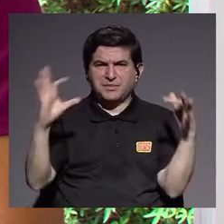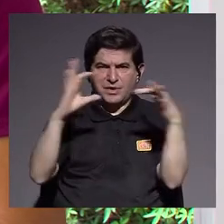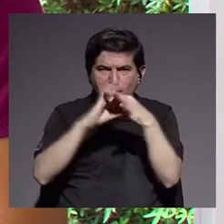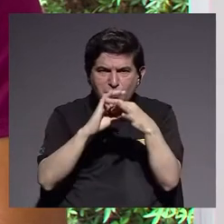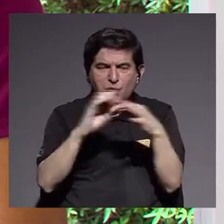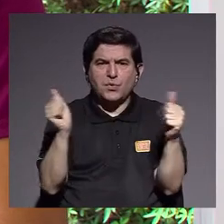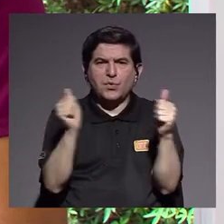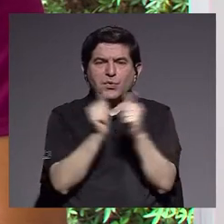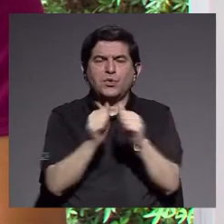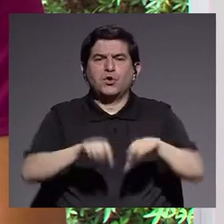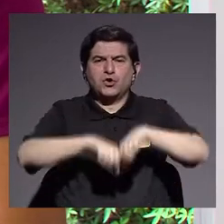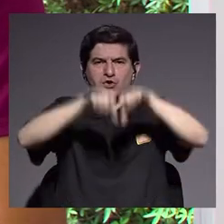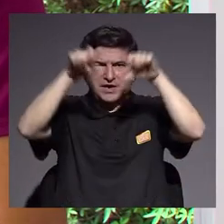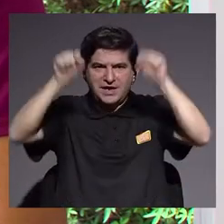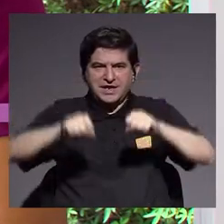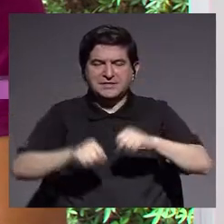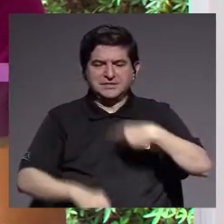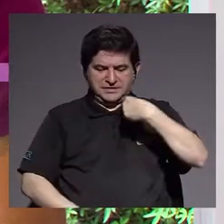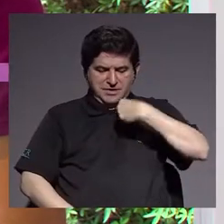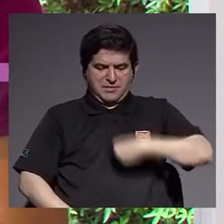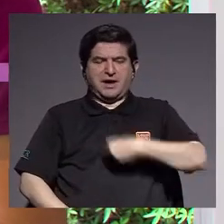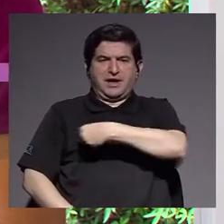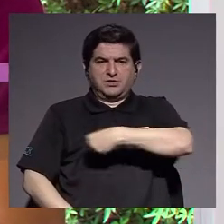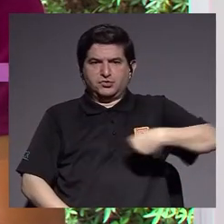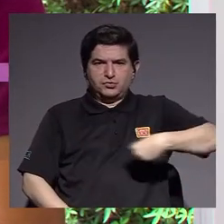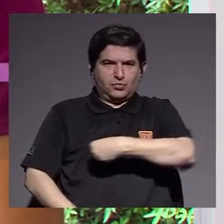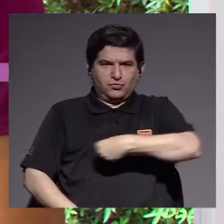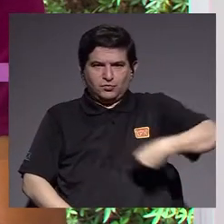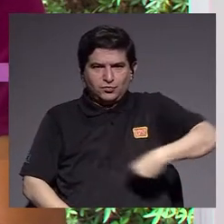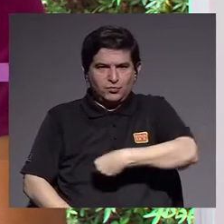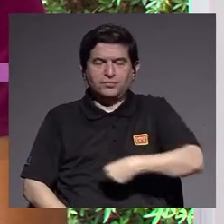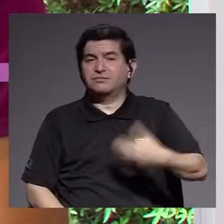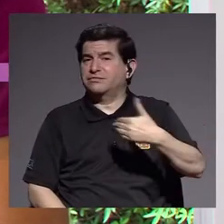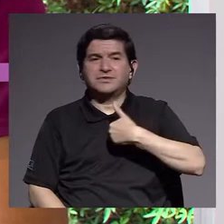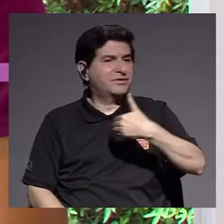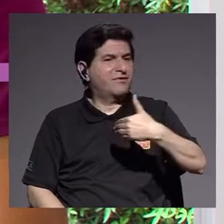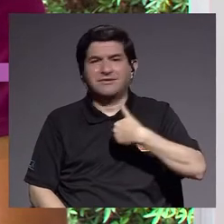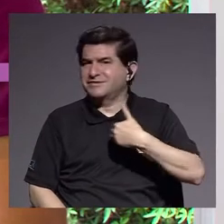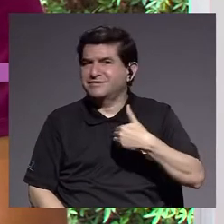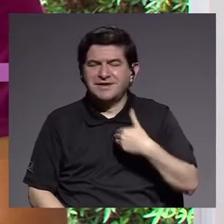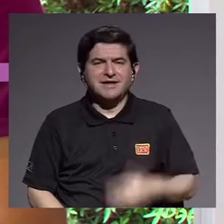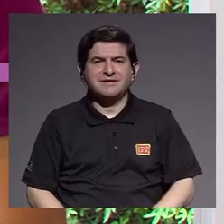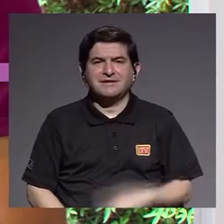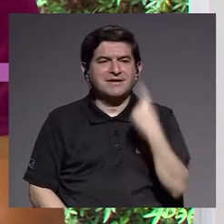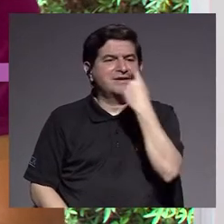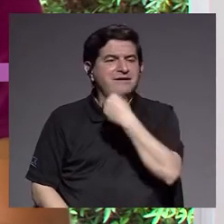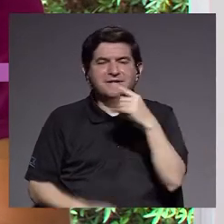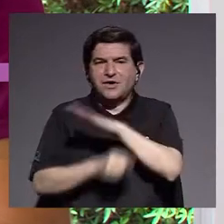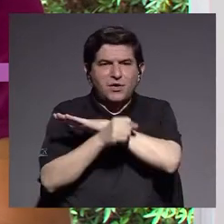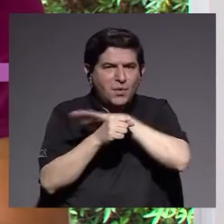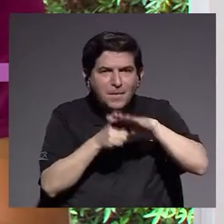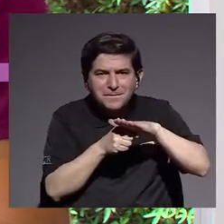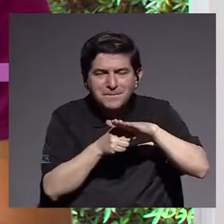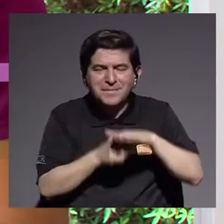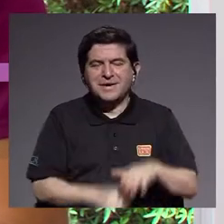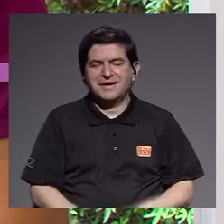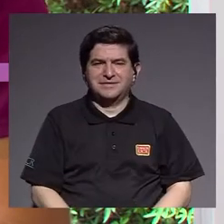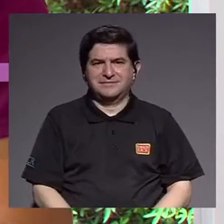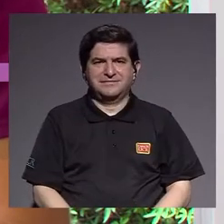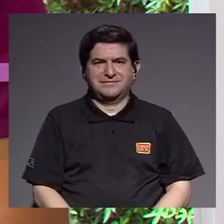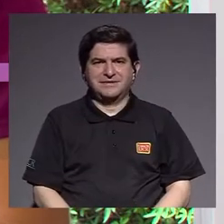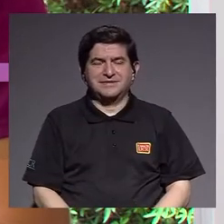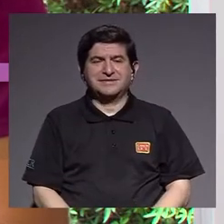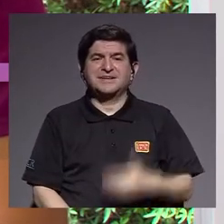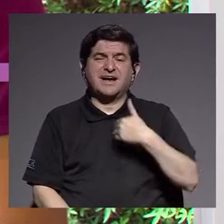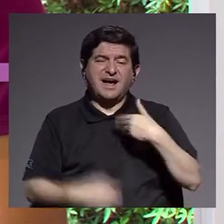está comunicando directamente con un bloque es el sistema gastrointestinal entonces si no tenemos las piezas dentarias completas por ejemplo a